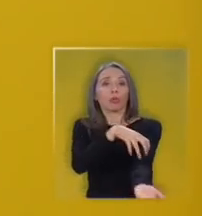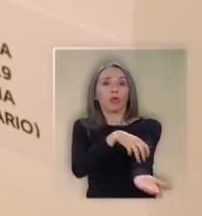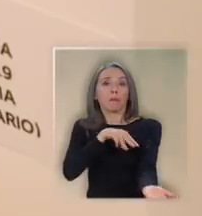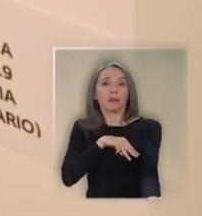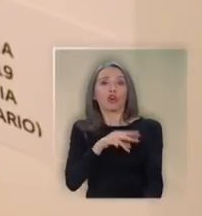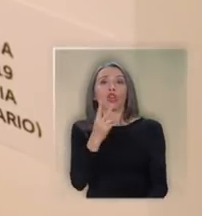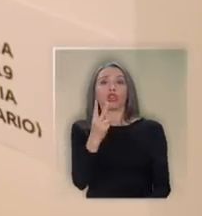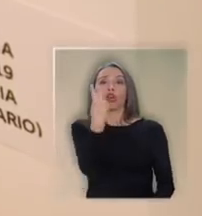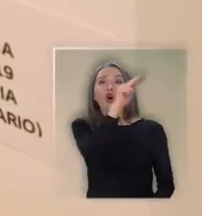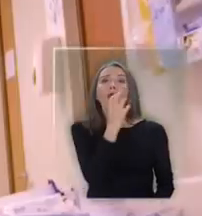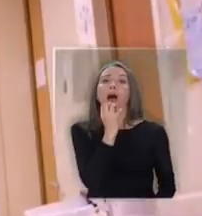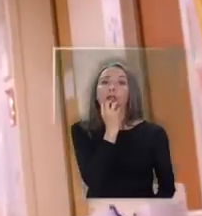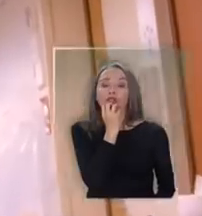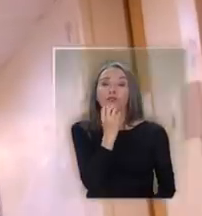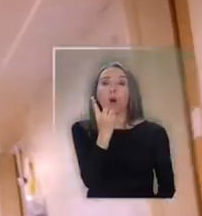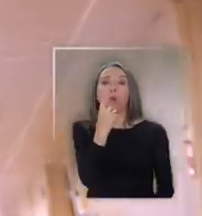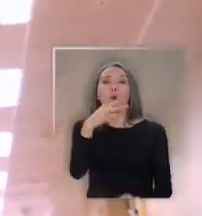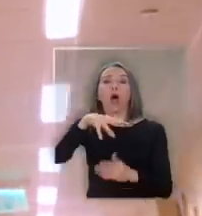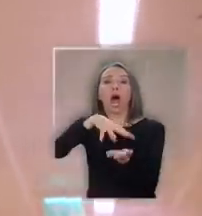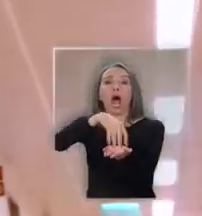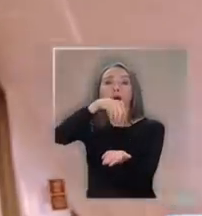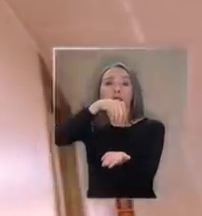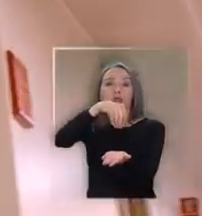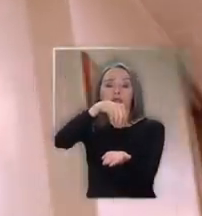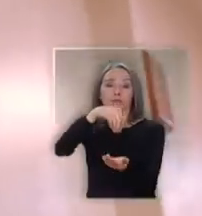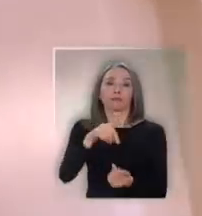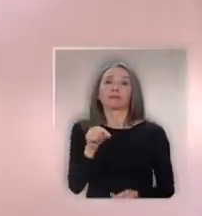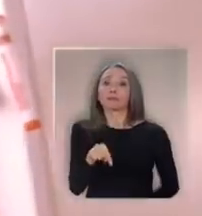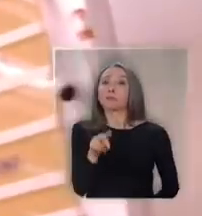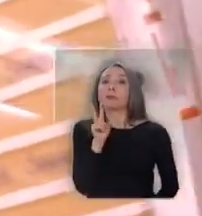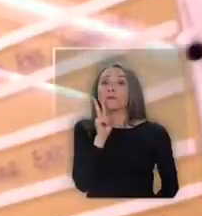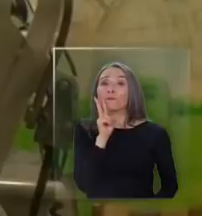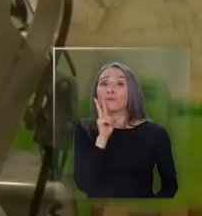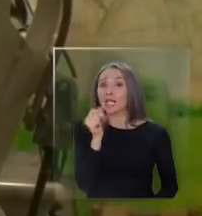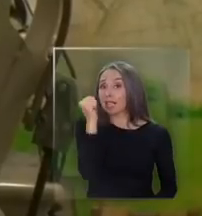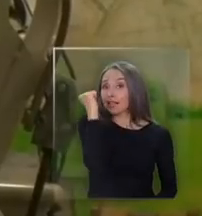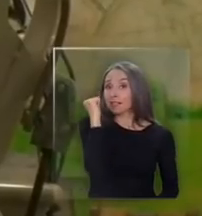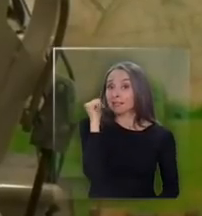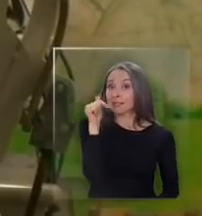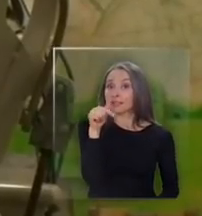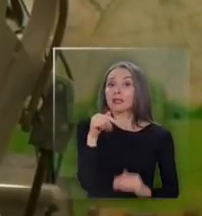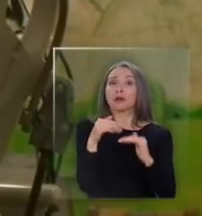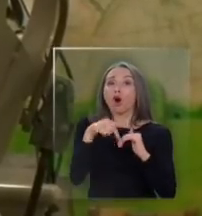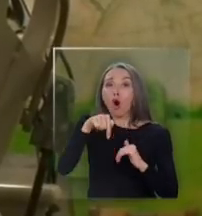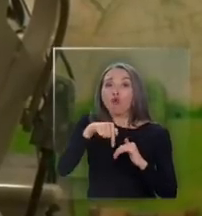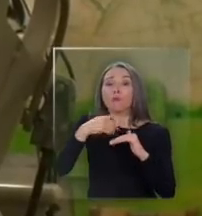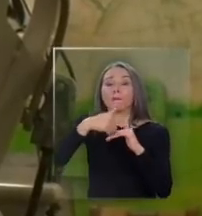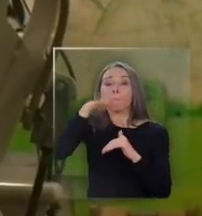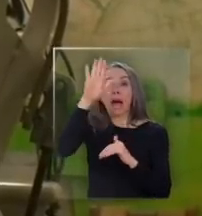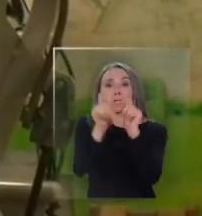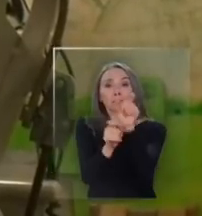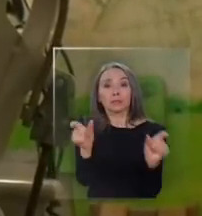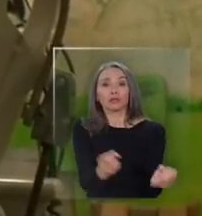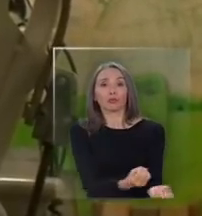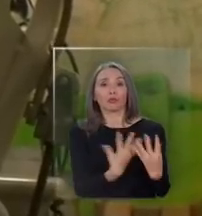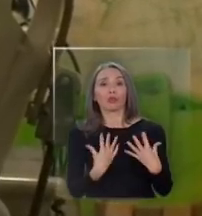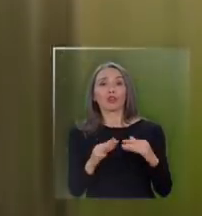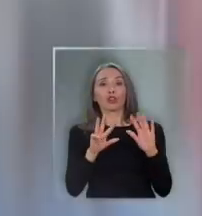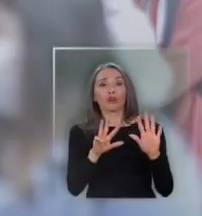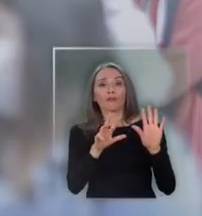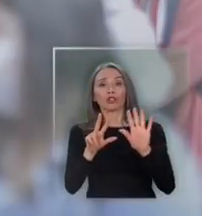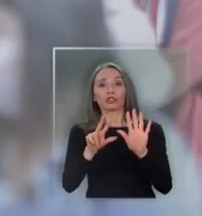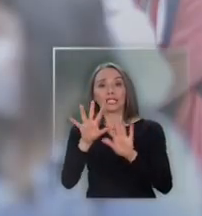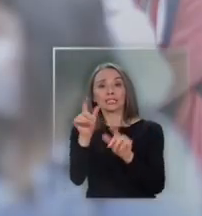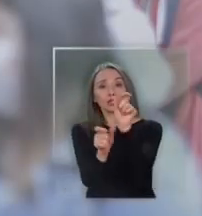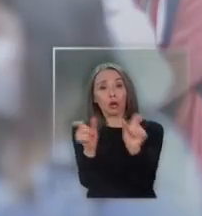metropolitana, 2 de Antofagasta y 1 de Arica. Este viernes también se registró el número más alto de contagios con 985